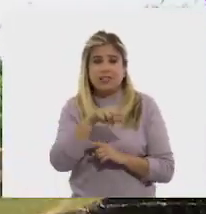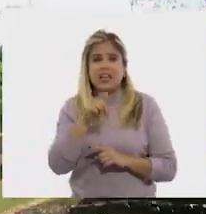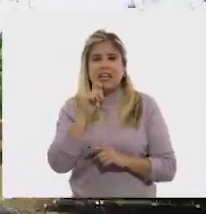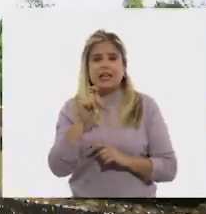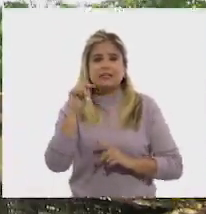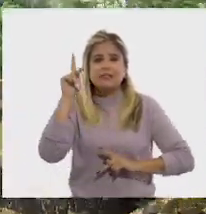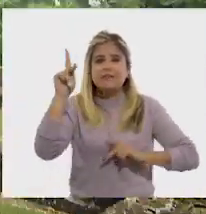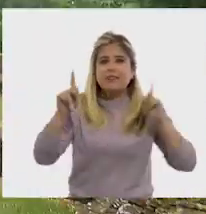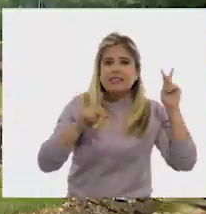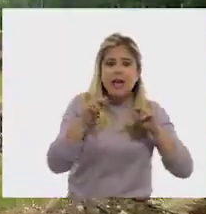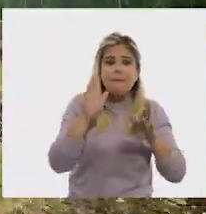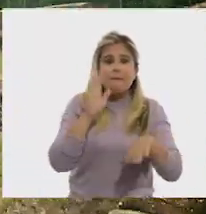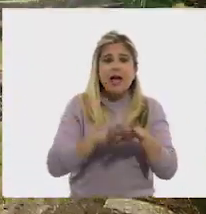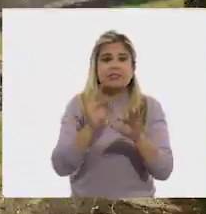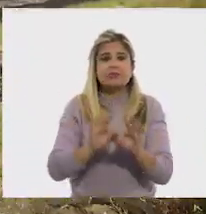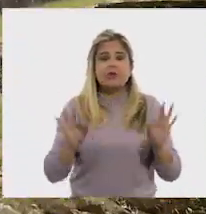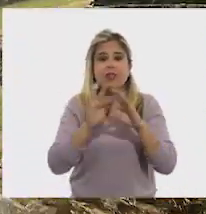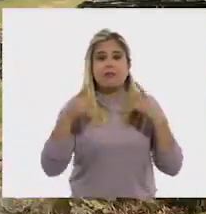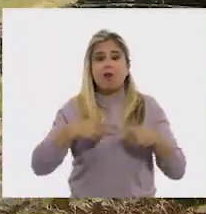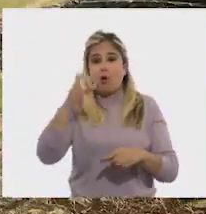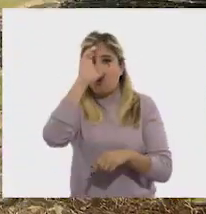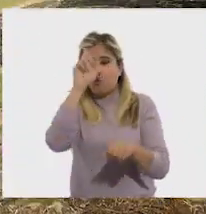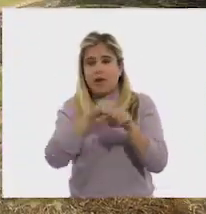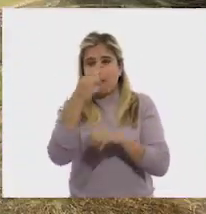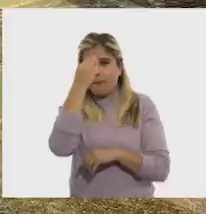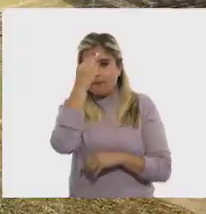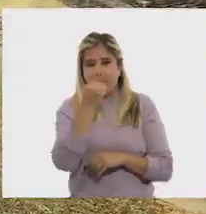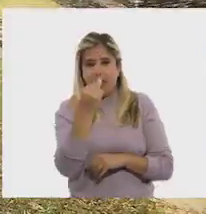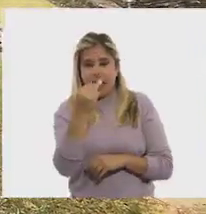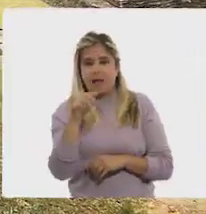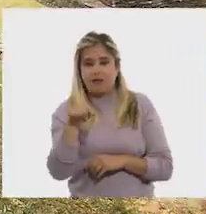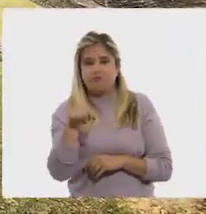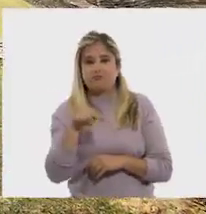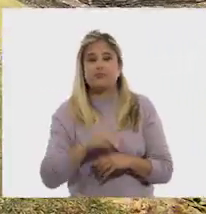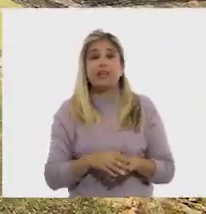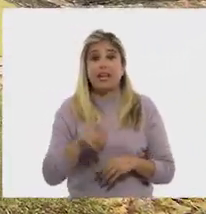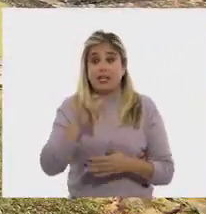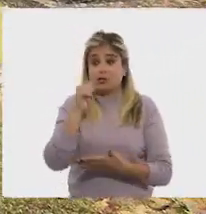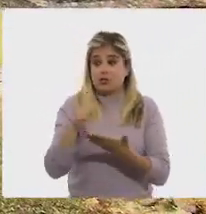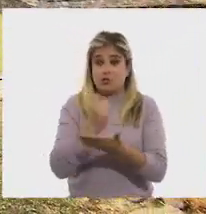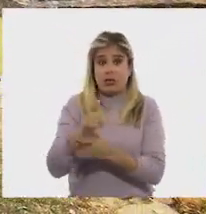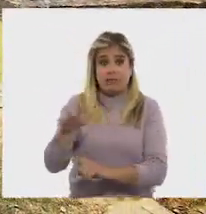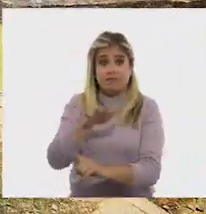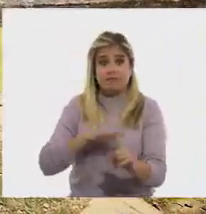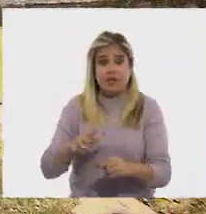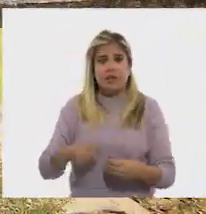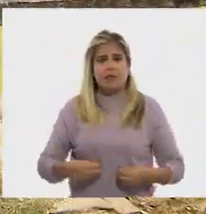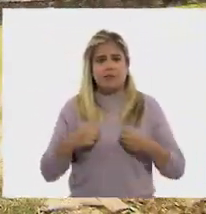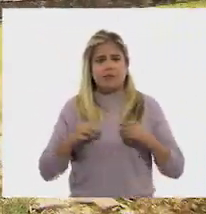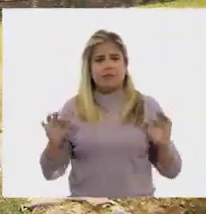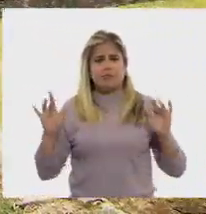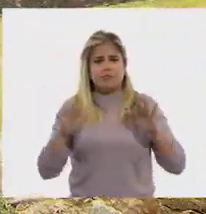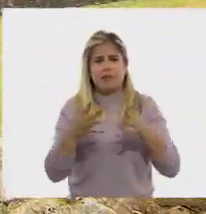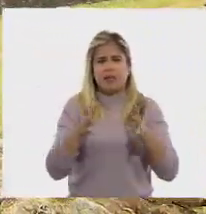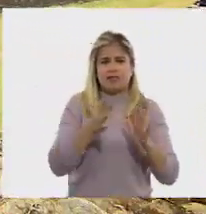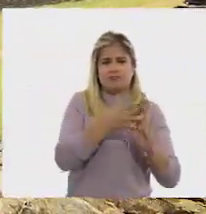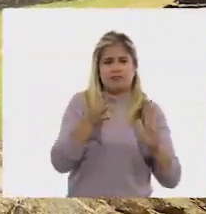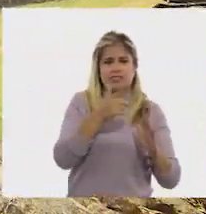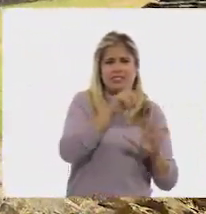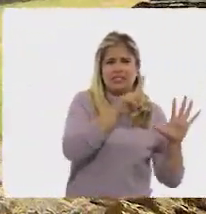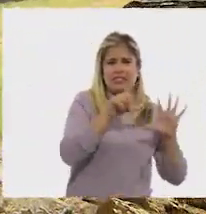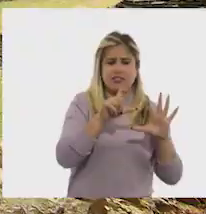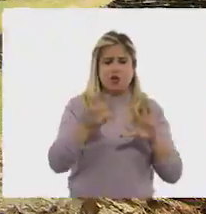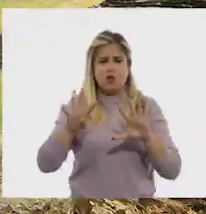público más importante de la cultura maya zoque. Esta ciudad fue habitada entre los años 700